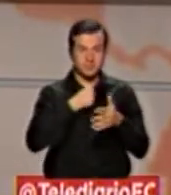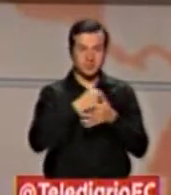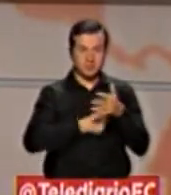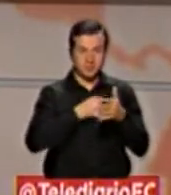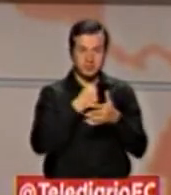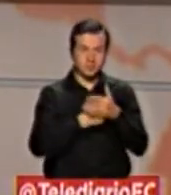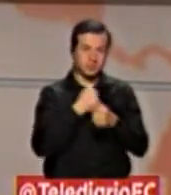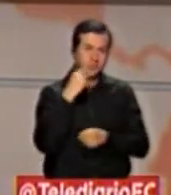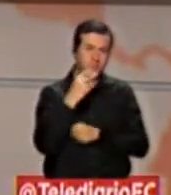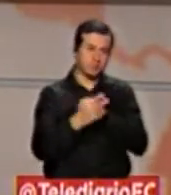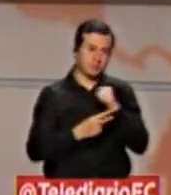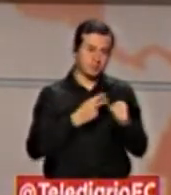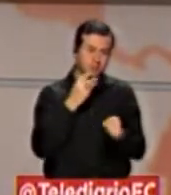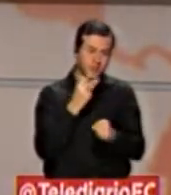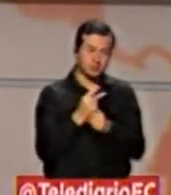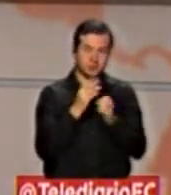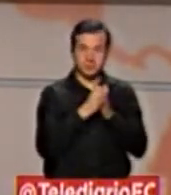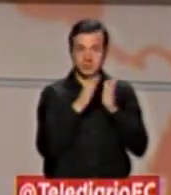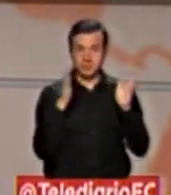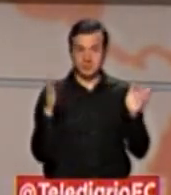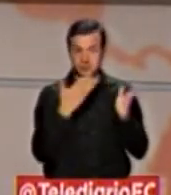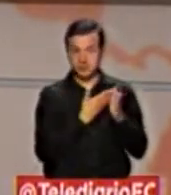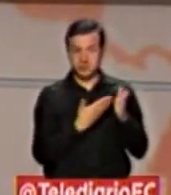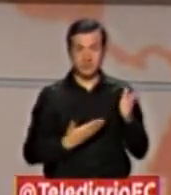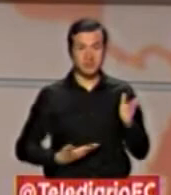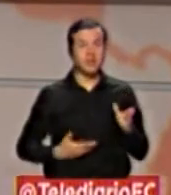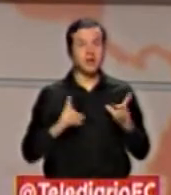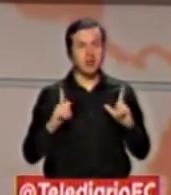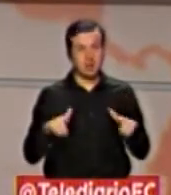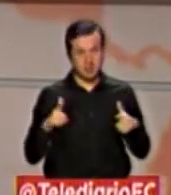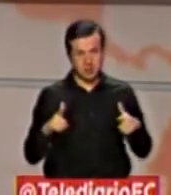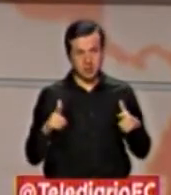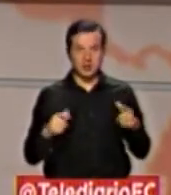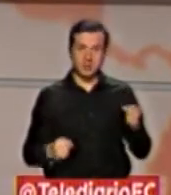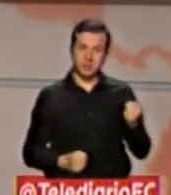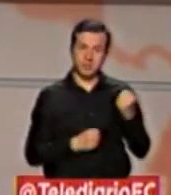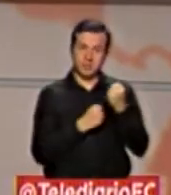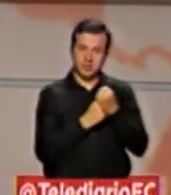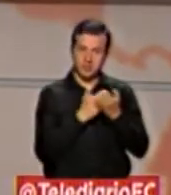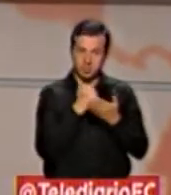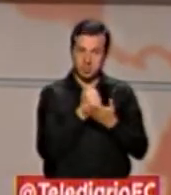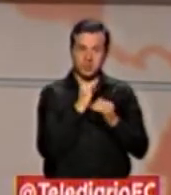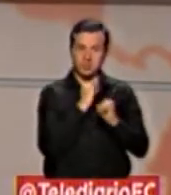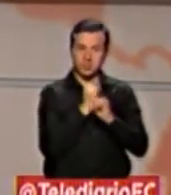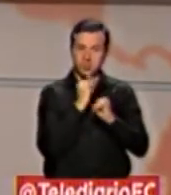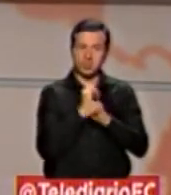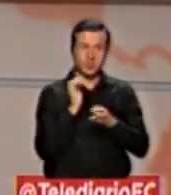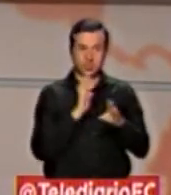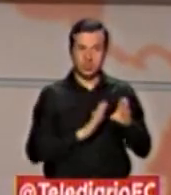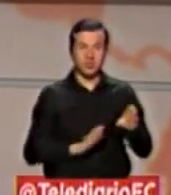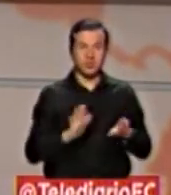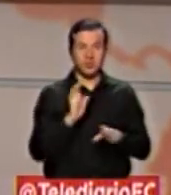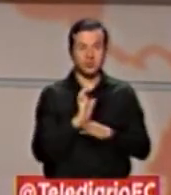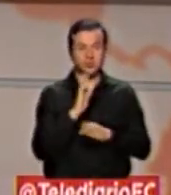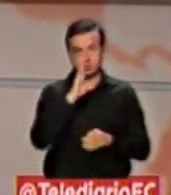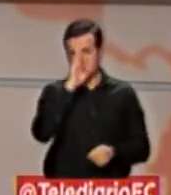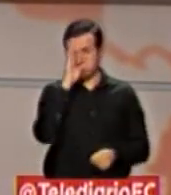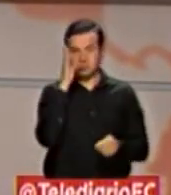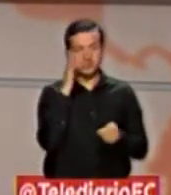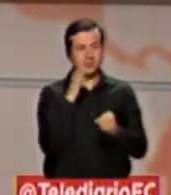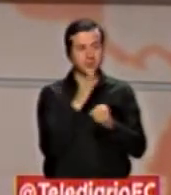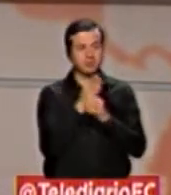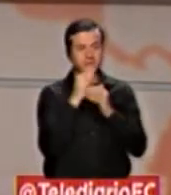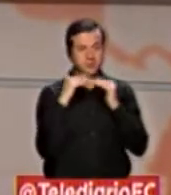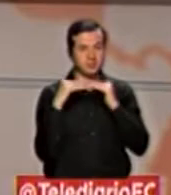dos años que le restan al mandato del presidente Lenín Moreno para acompañarlo, reinstitucionalizar al país, ir hacia la ruta